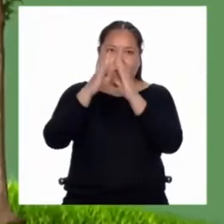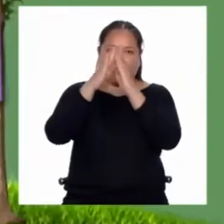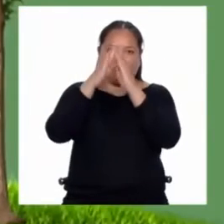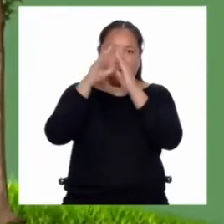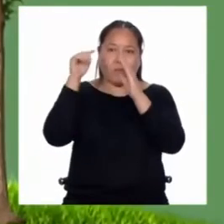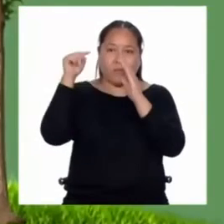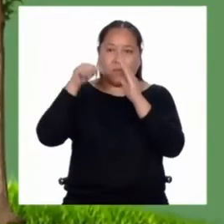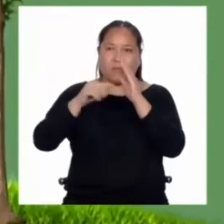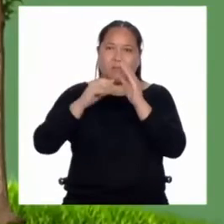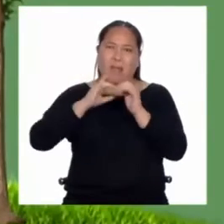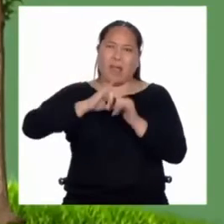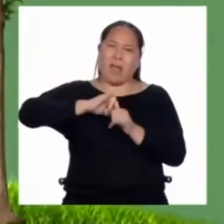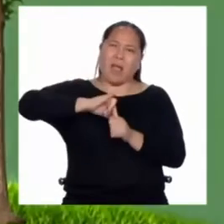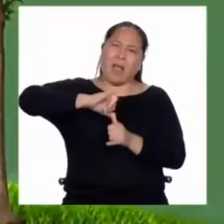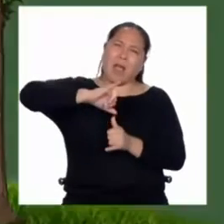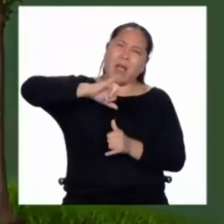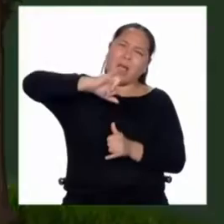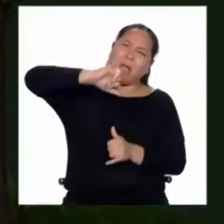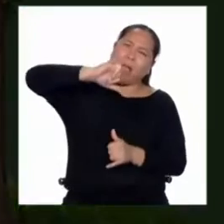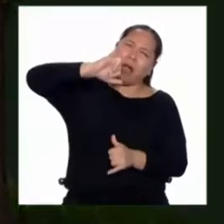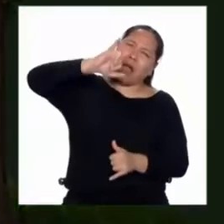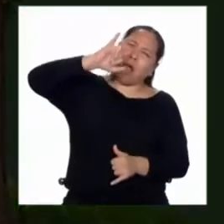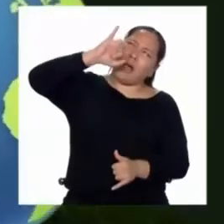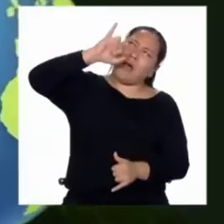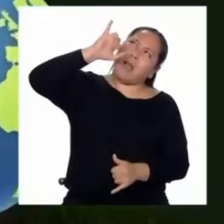los más altos de la Tierra.